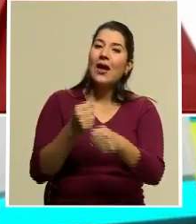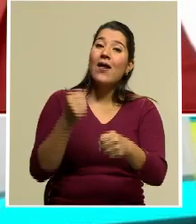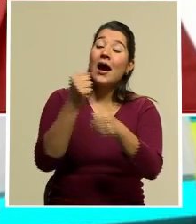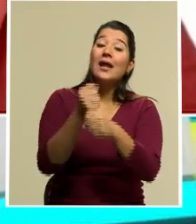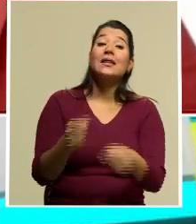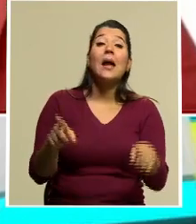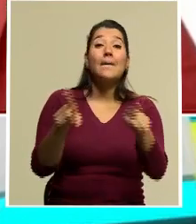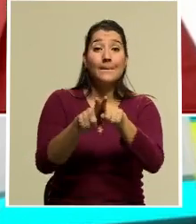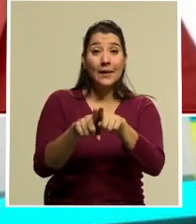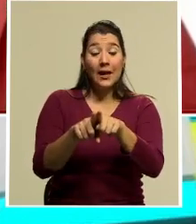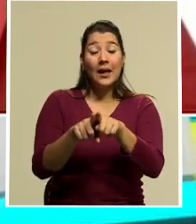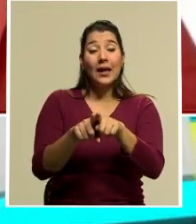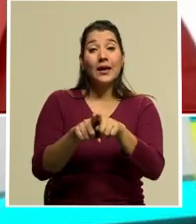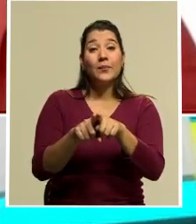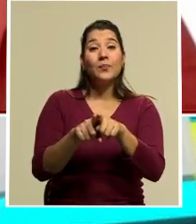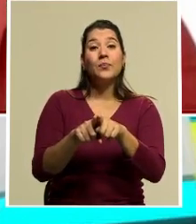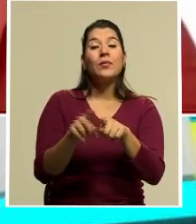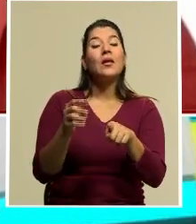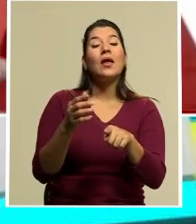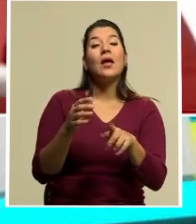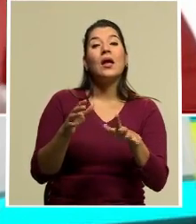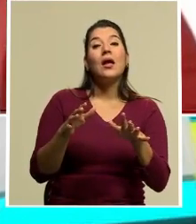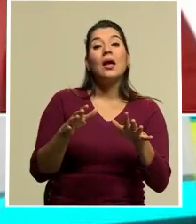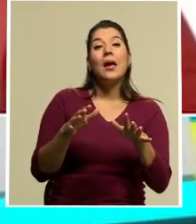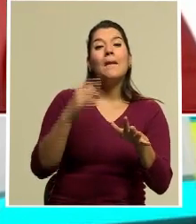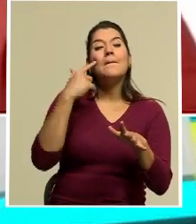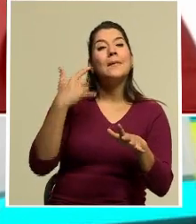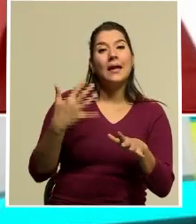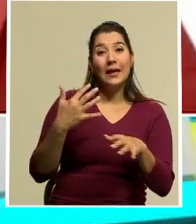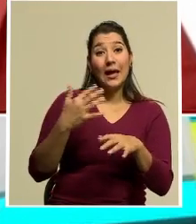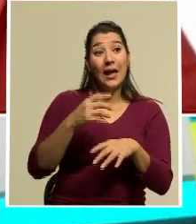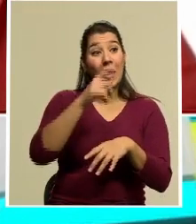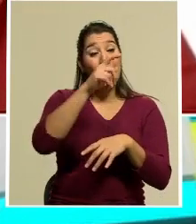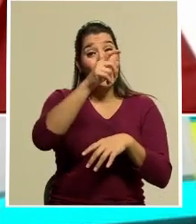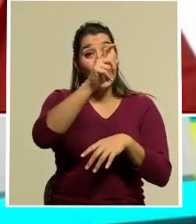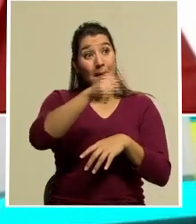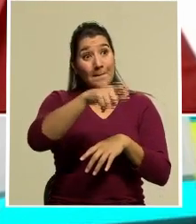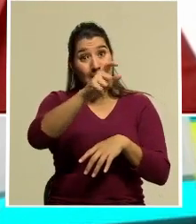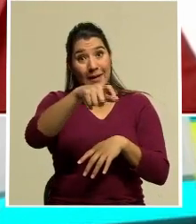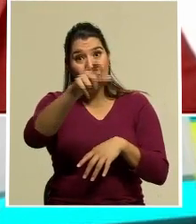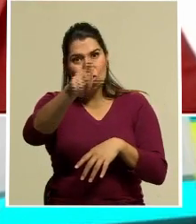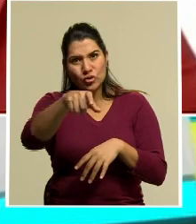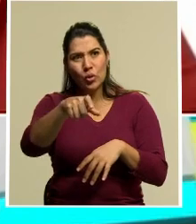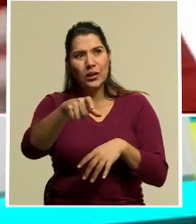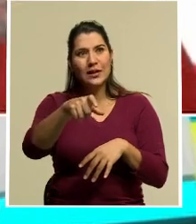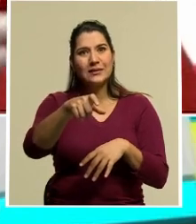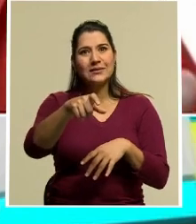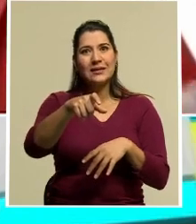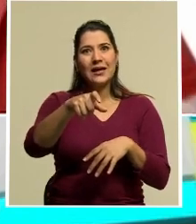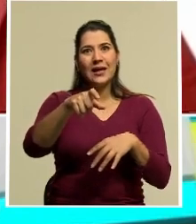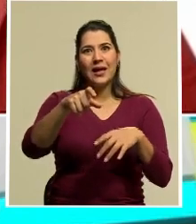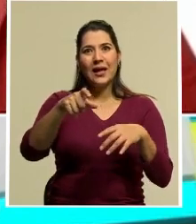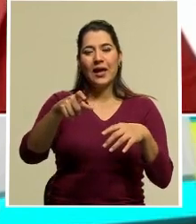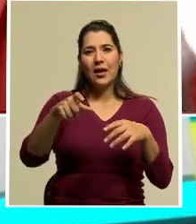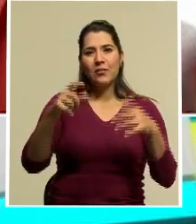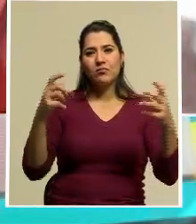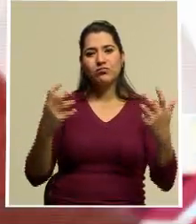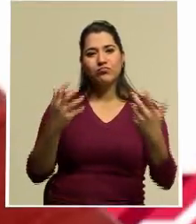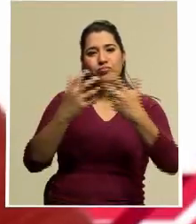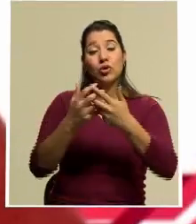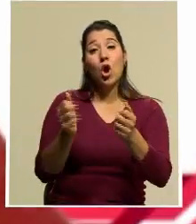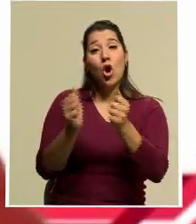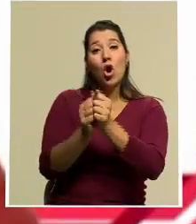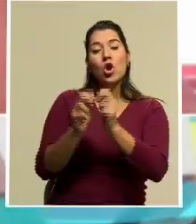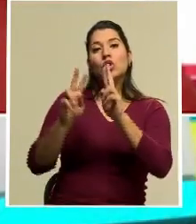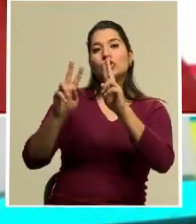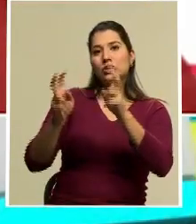también colocando al ser humano al centro de las agendas gubernamentales. Eso es lo que planteo.